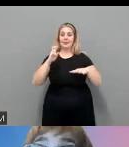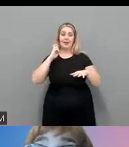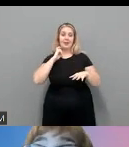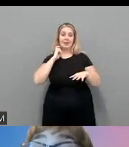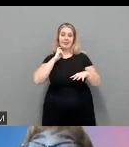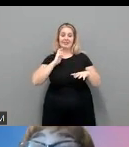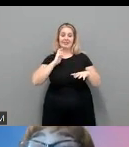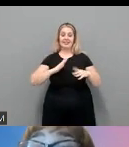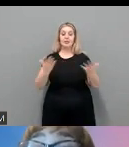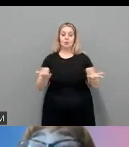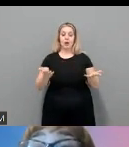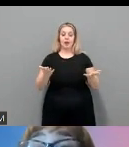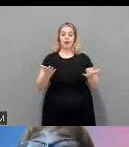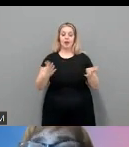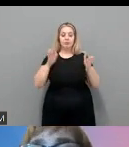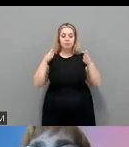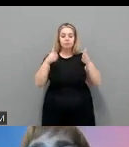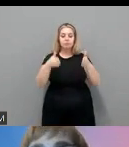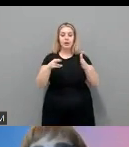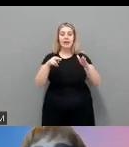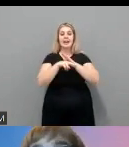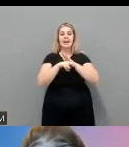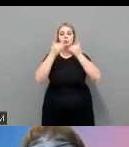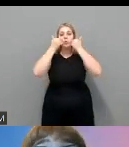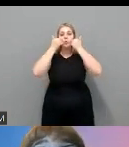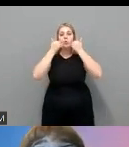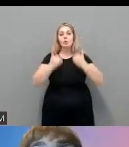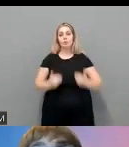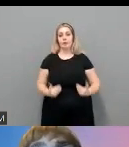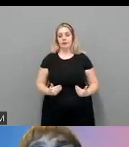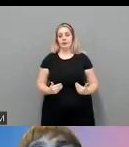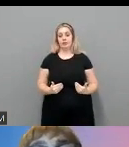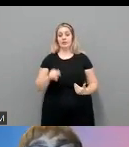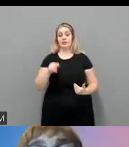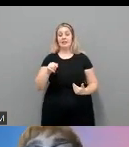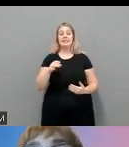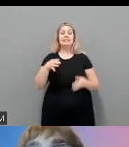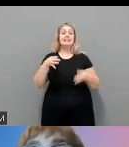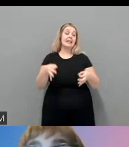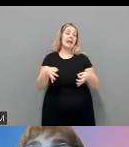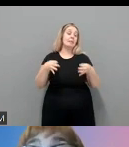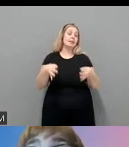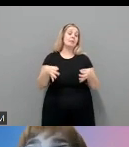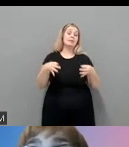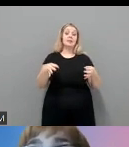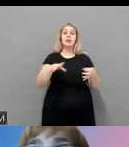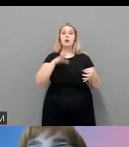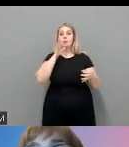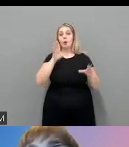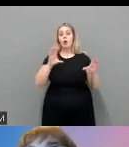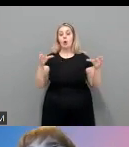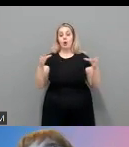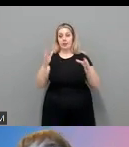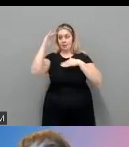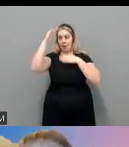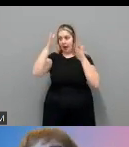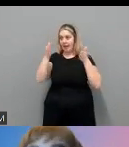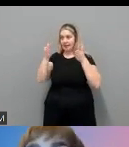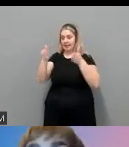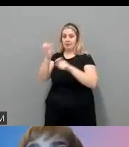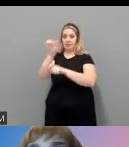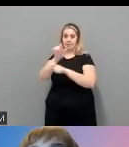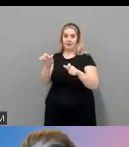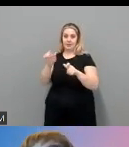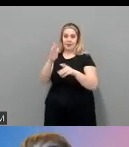ASPACE, es en los recursos humanos. Y es una constante porque el colectivo que atendemos de personas